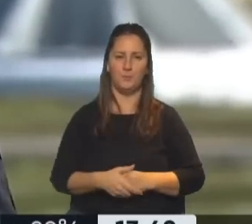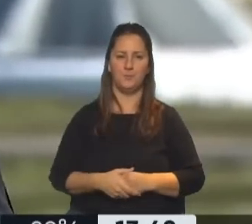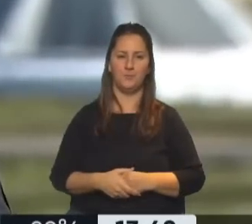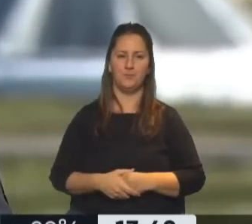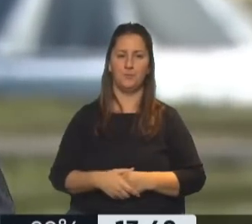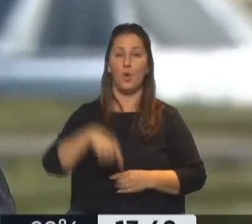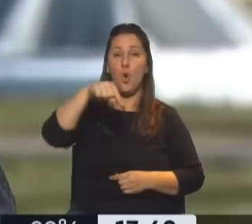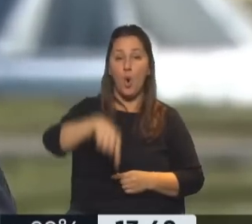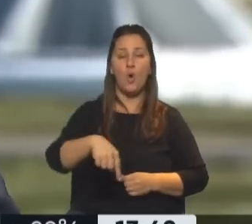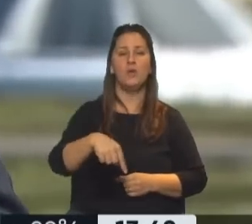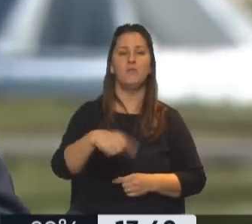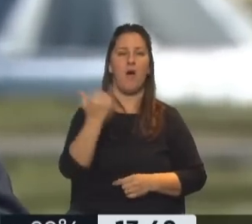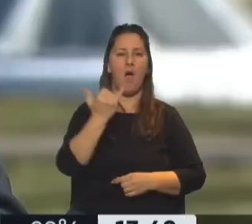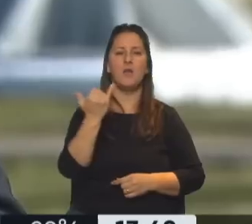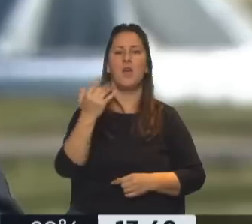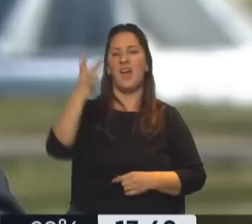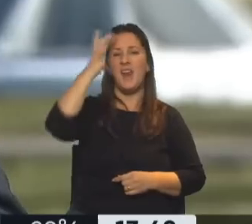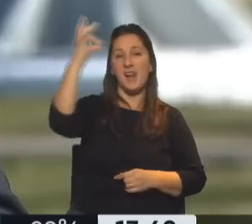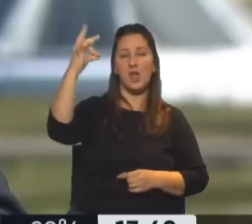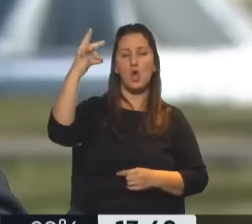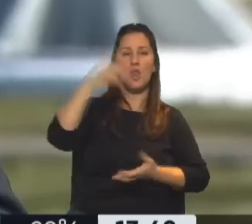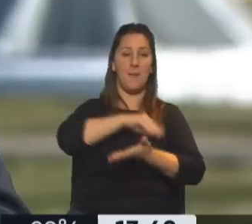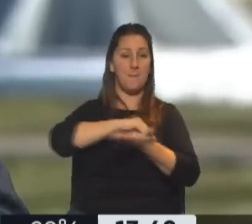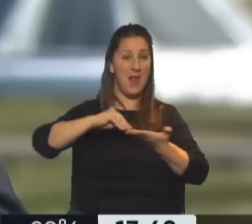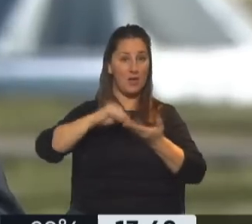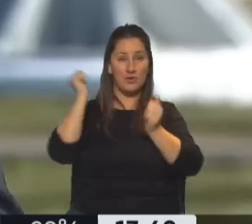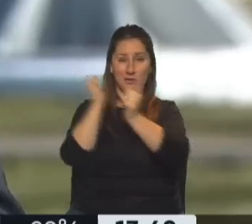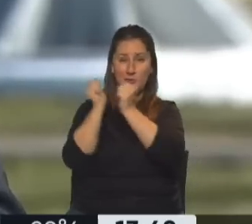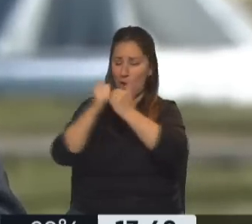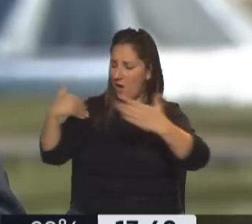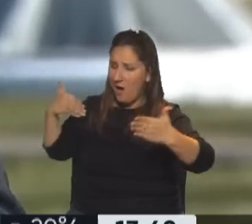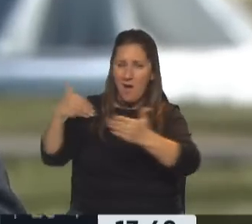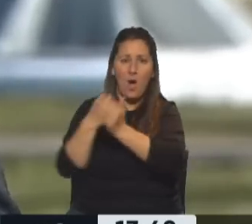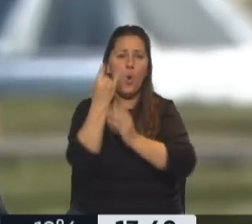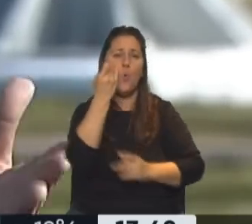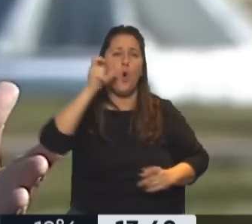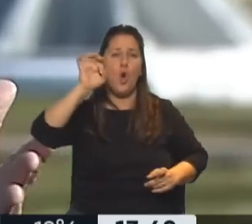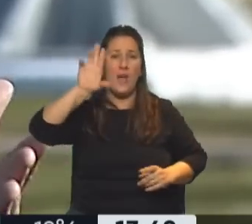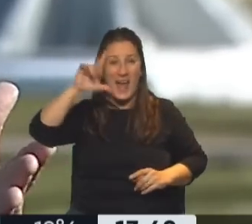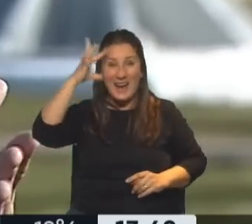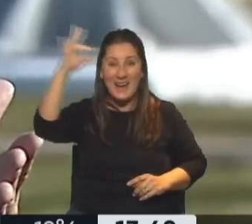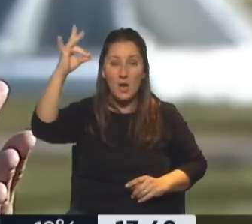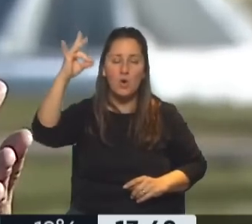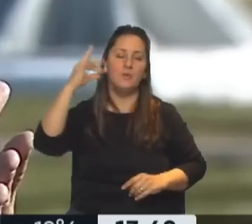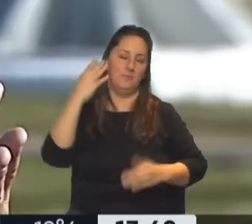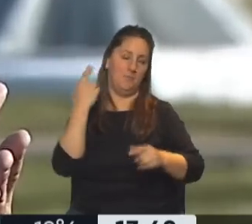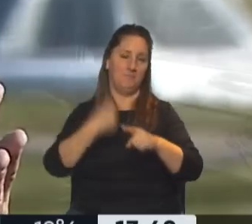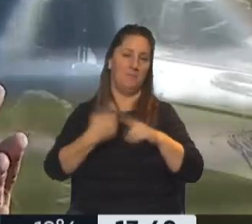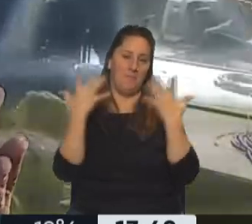Que hoy tengamos el récord de empleados en la historia de la UOCRA es algo para